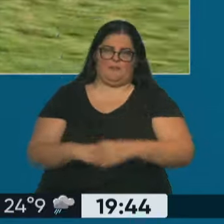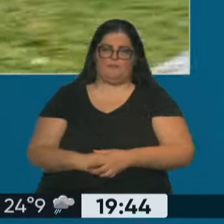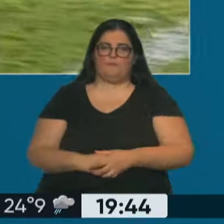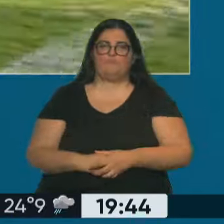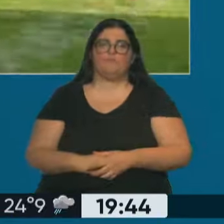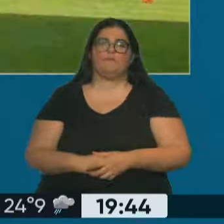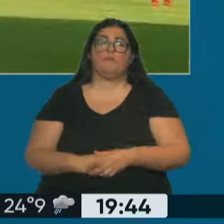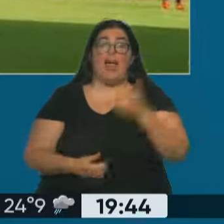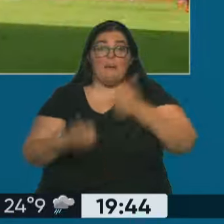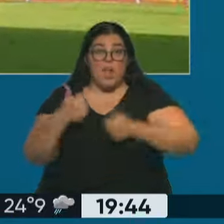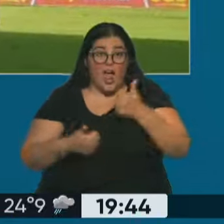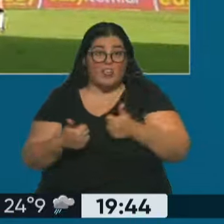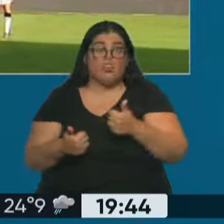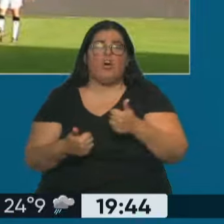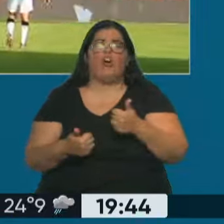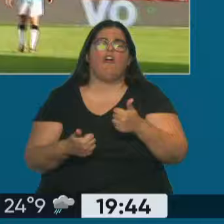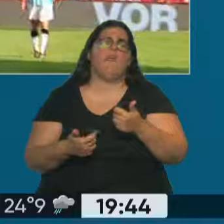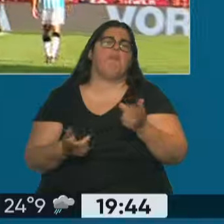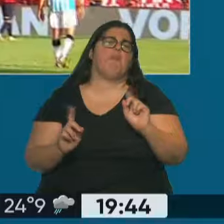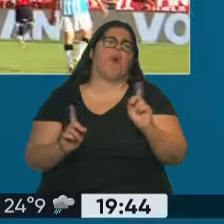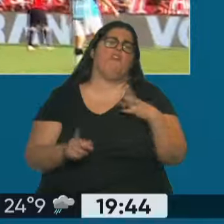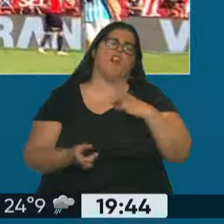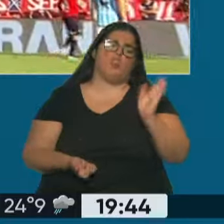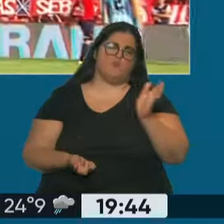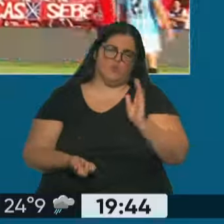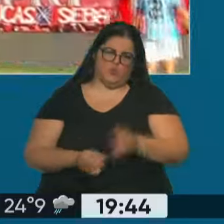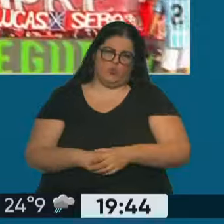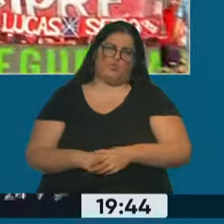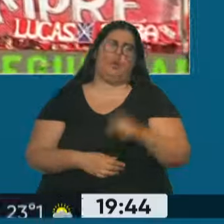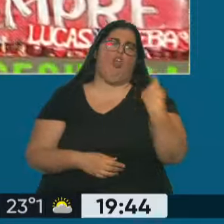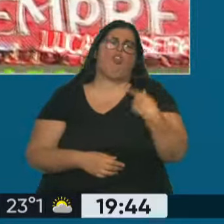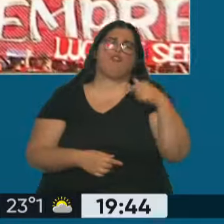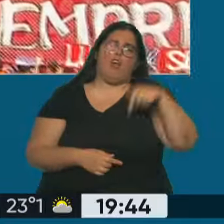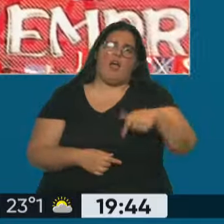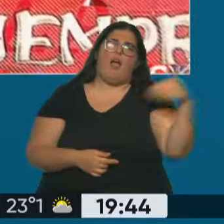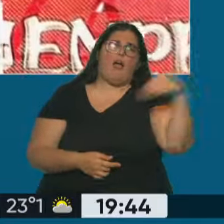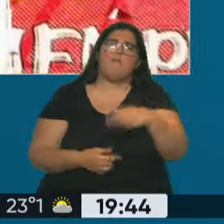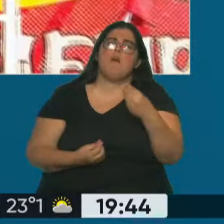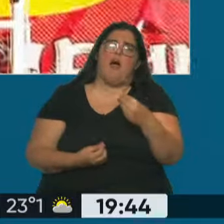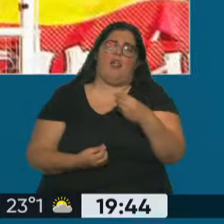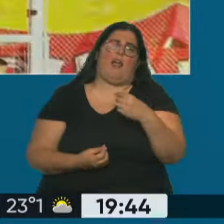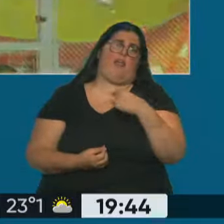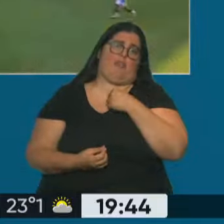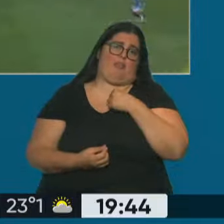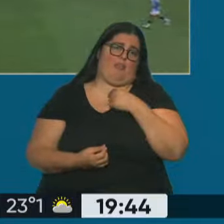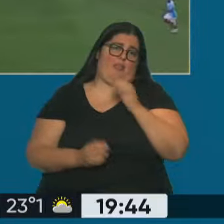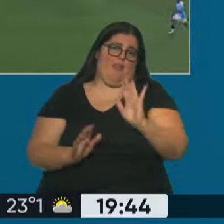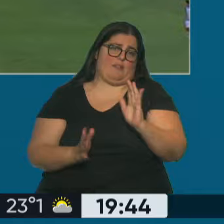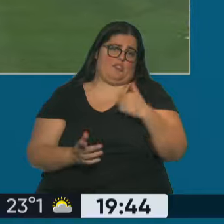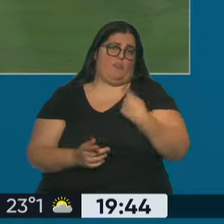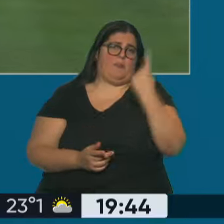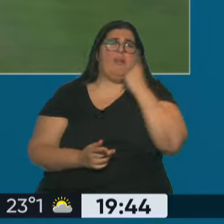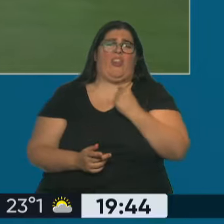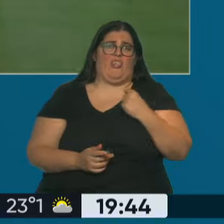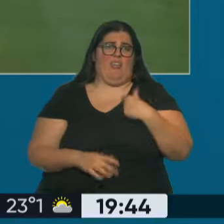¿Por el campeonato? No. Hay que todavía falta mucho. Nosotros vinimos para eso. Lo dije el primer día. Aunque me